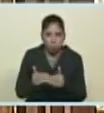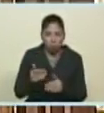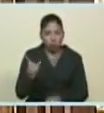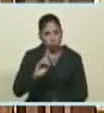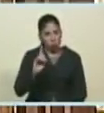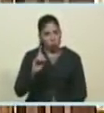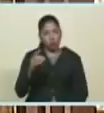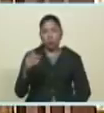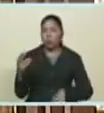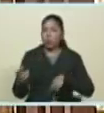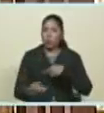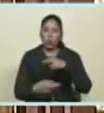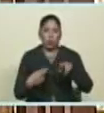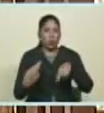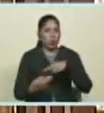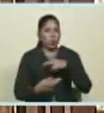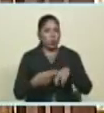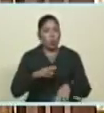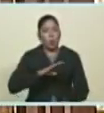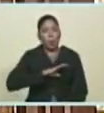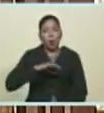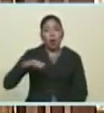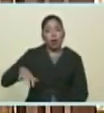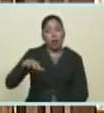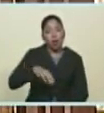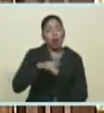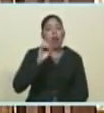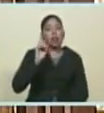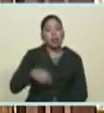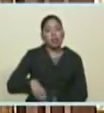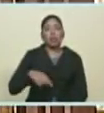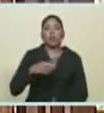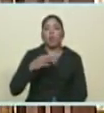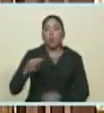Por lo menos a nivel regional y municipal.